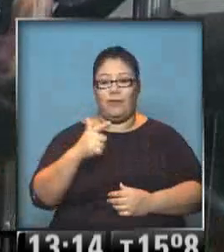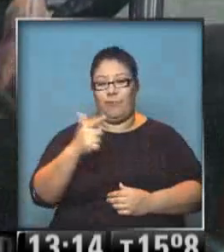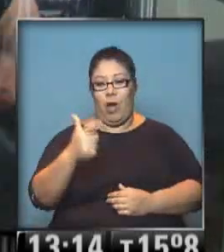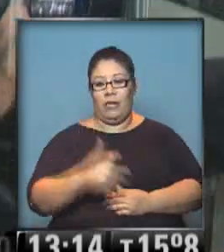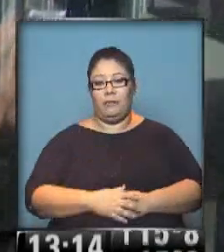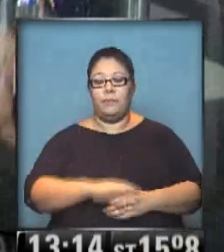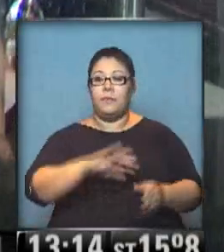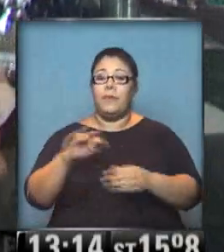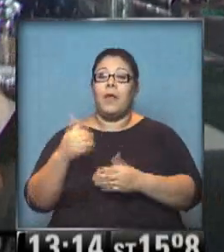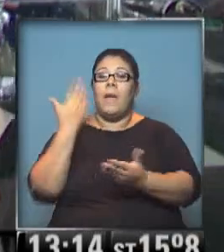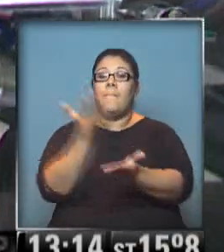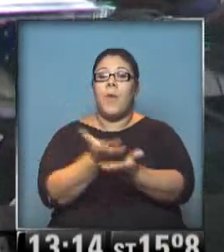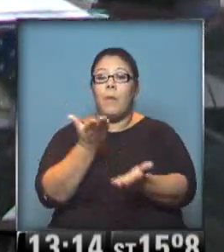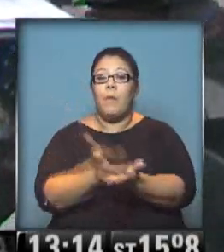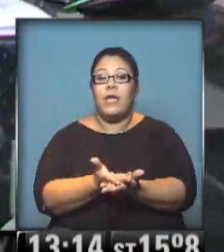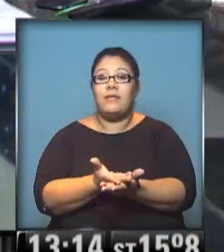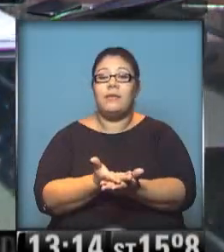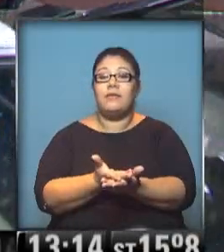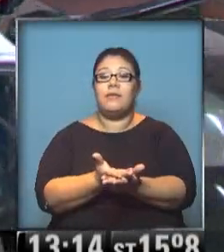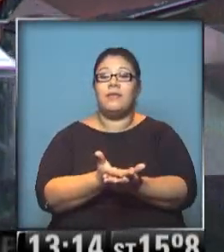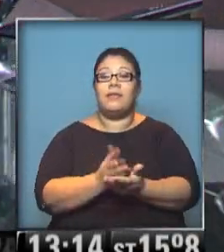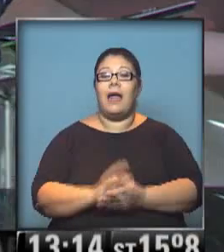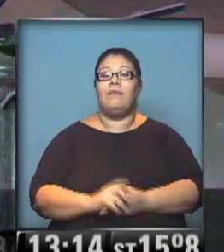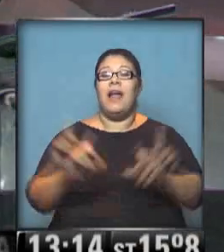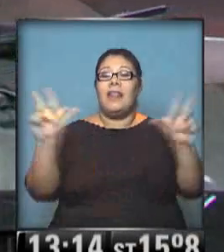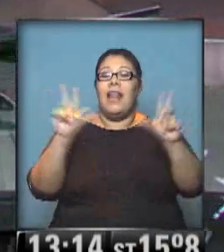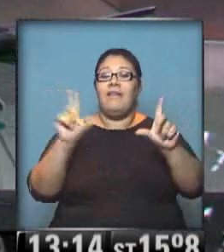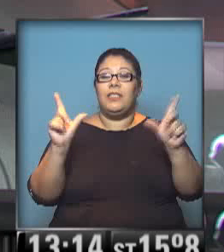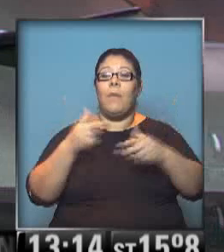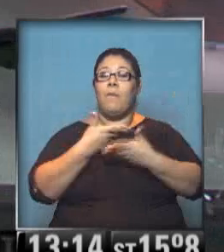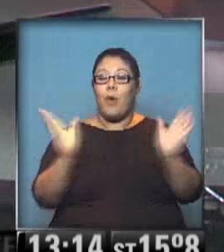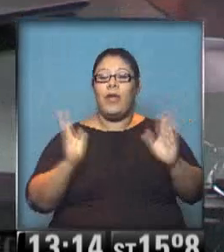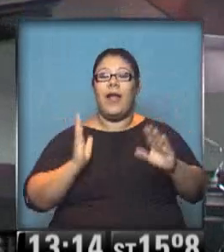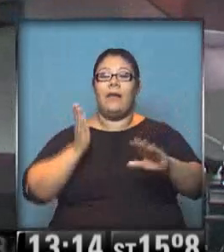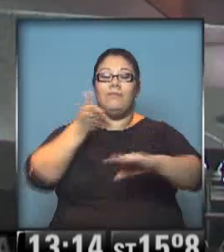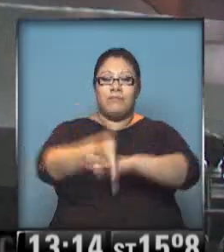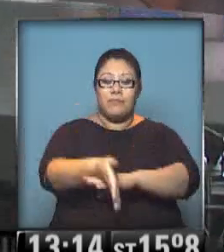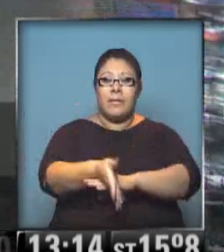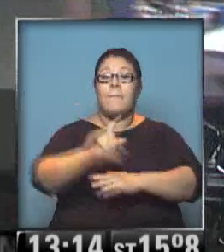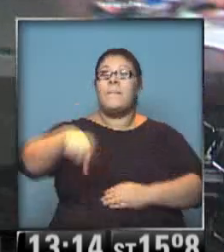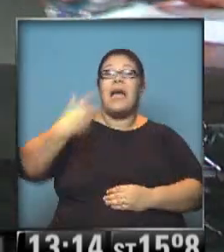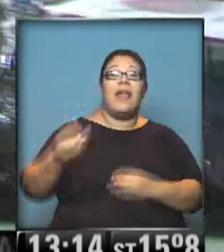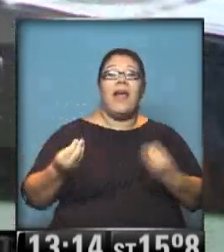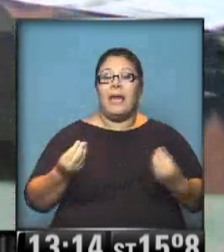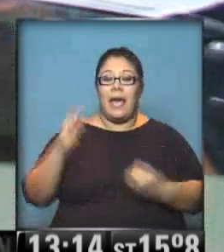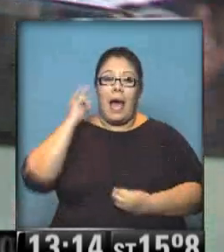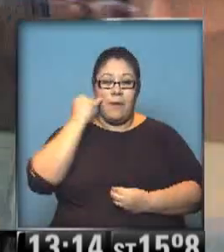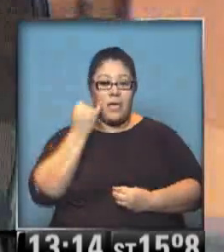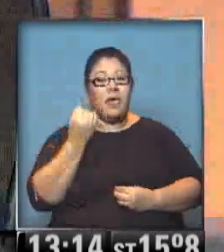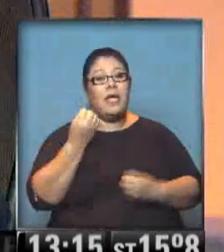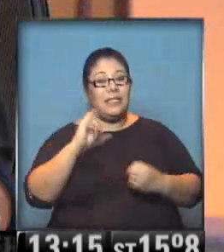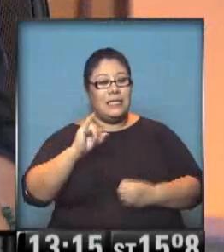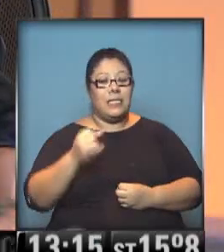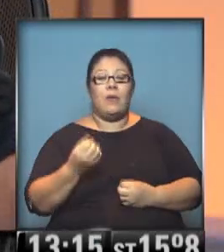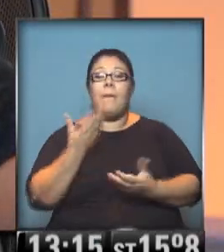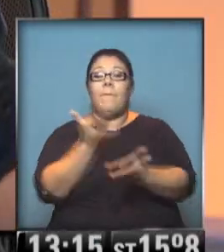Bien, y siguen las propuestas del ciclo Entrá a la Televisión Pública. ¿Y cuál es la propuesta para mañana, Gabriela Radice? Muy buenas tardes para todos. Claro, es una gran